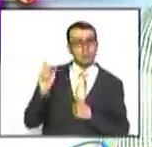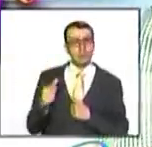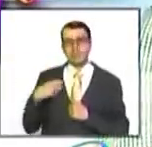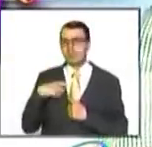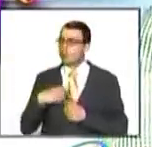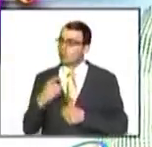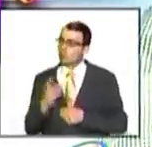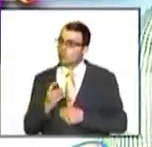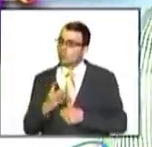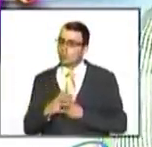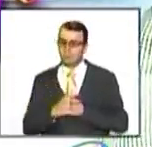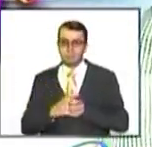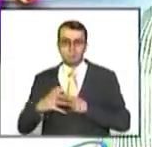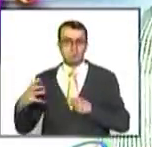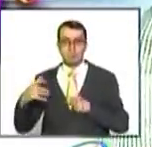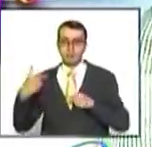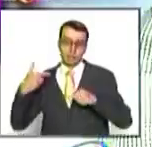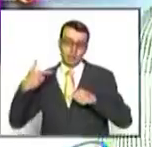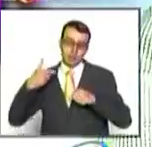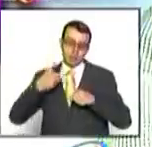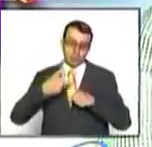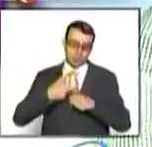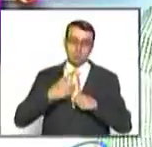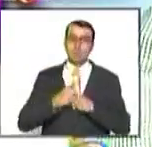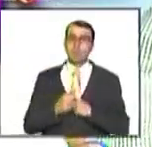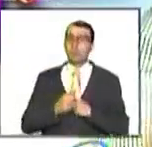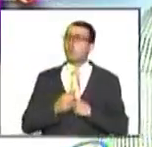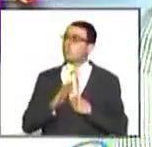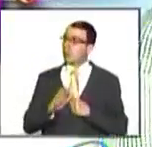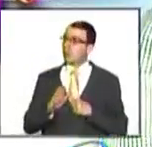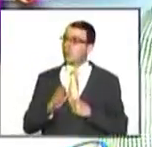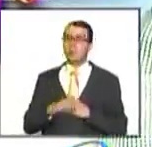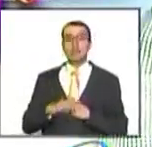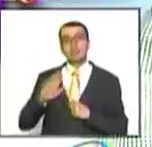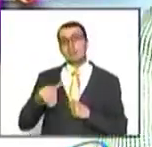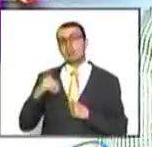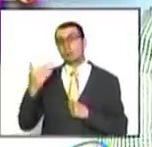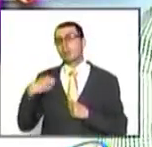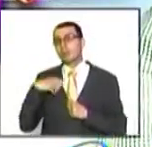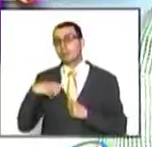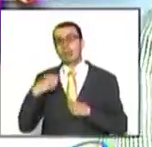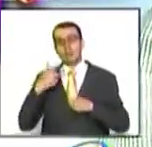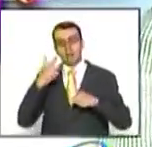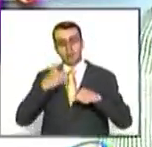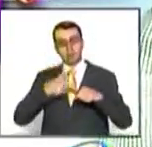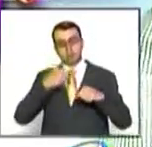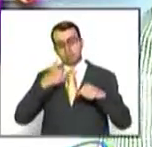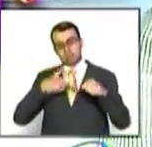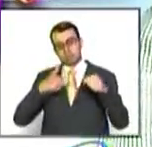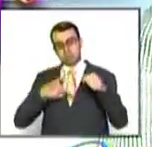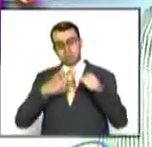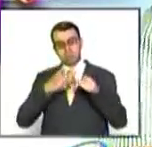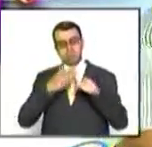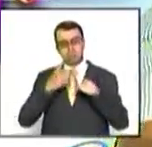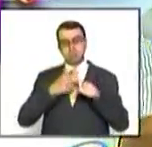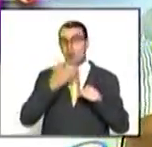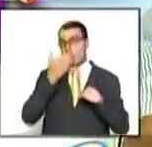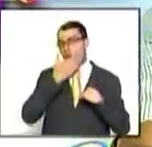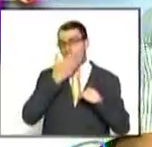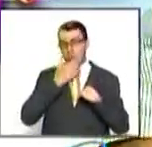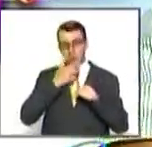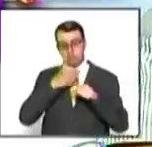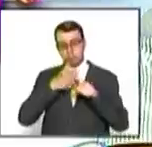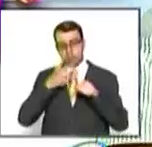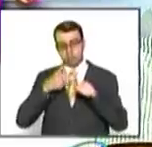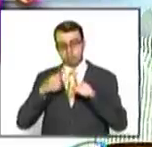demasiado dolor, le ponemos el plasma rico en plaquetas, enseguida tenemos un láser Quantum, un láser que es de depósito, venimos y se